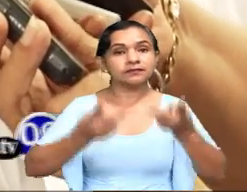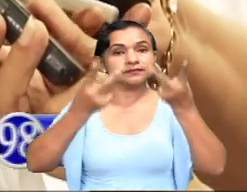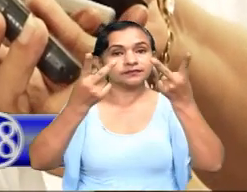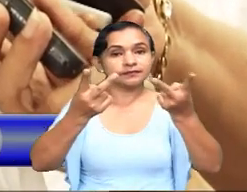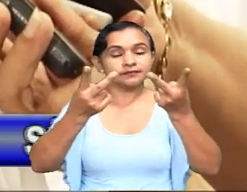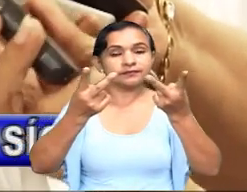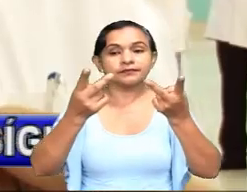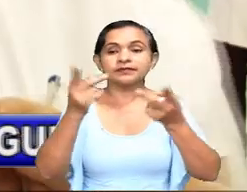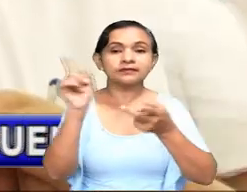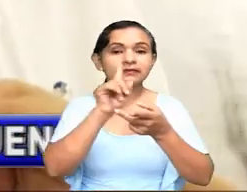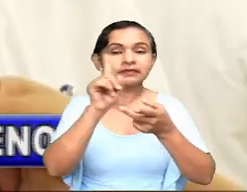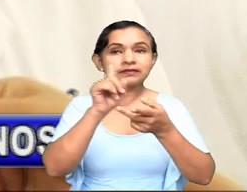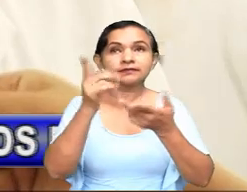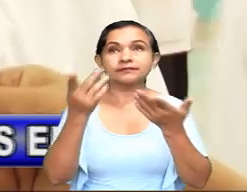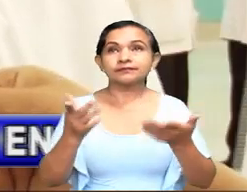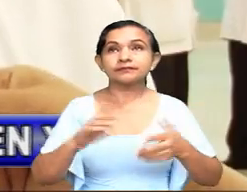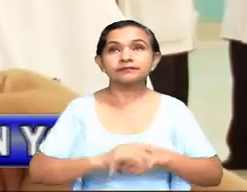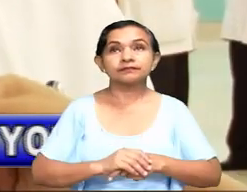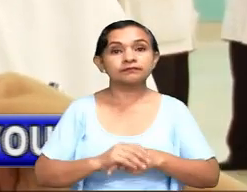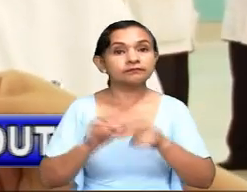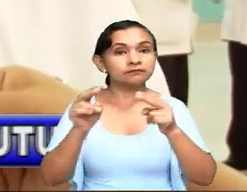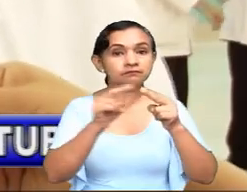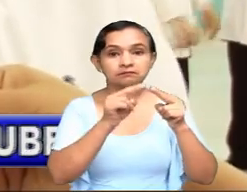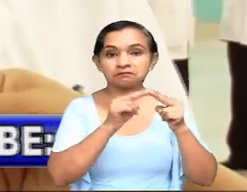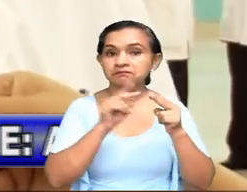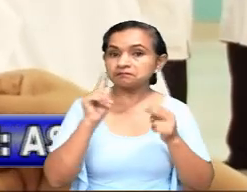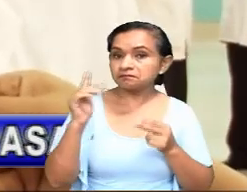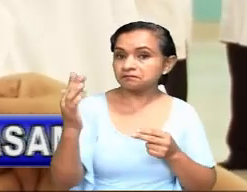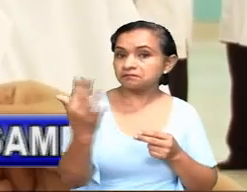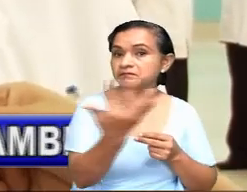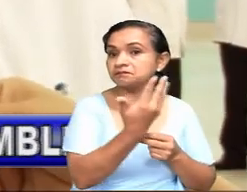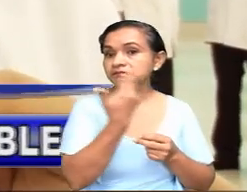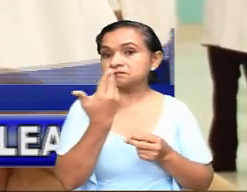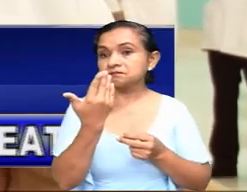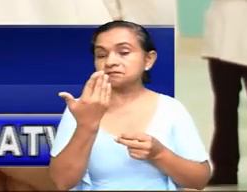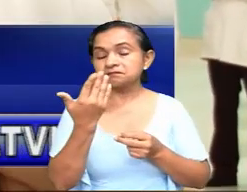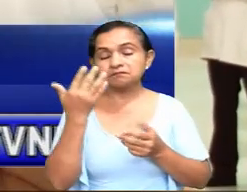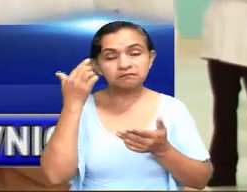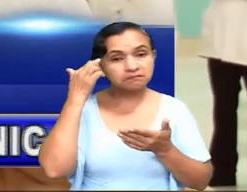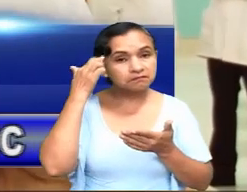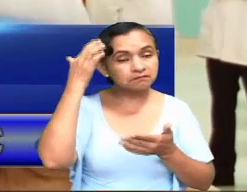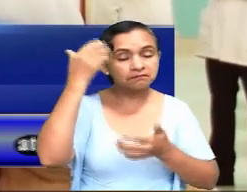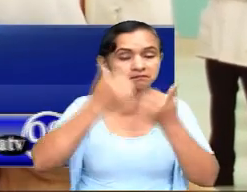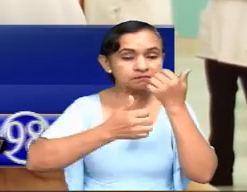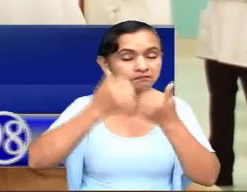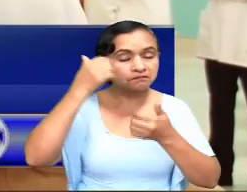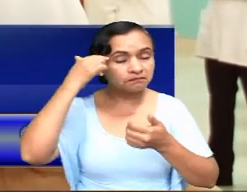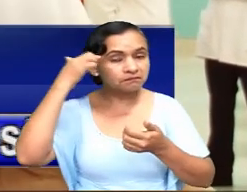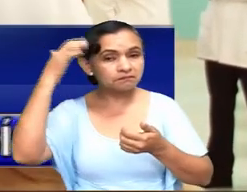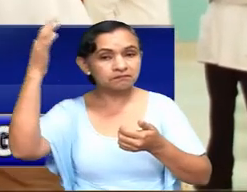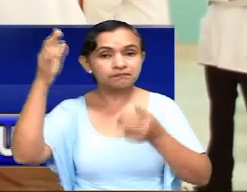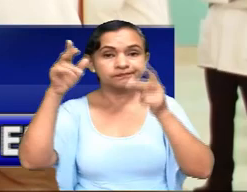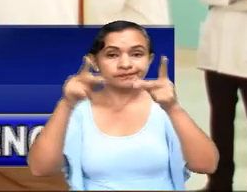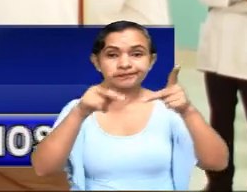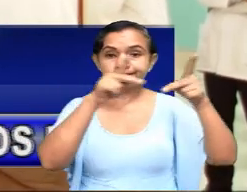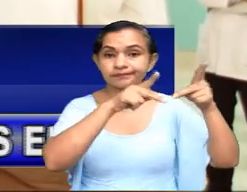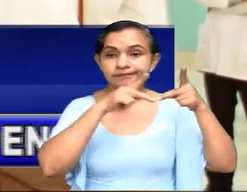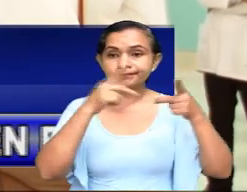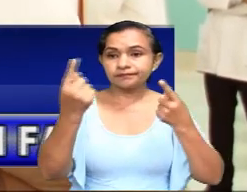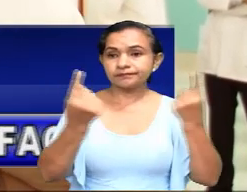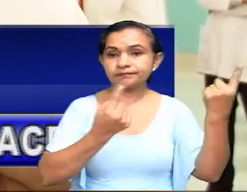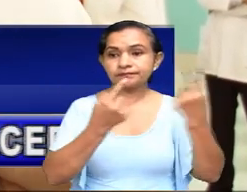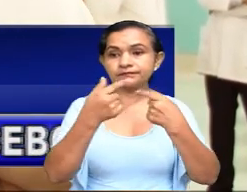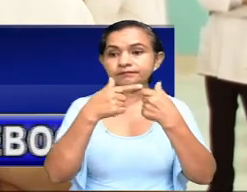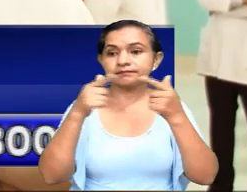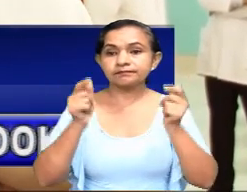dejar las adicciones. Trastorno bipolar, trastorno del sueño. Incluso hemos atendido personas que, aquí hacemos los